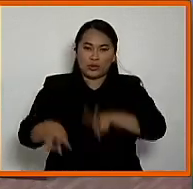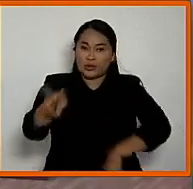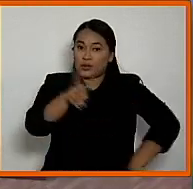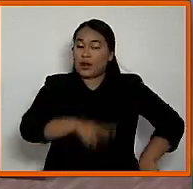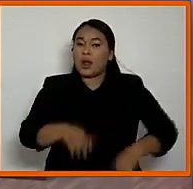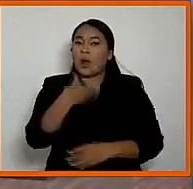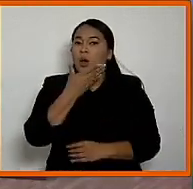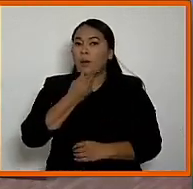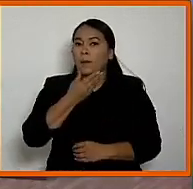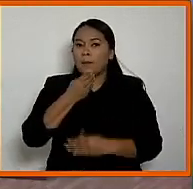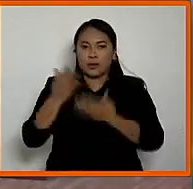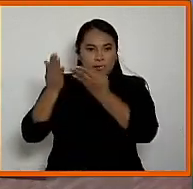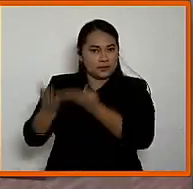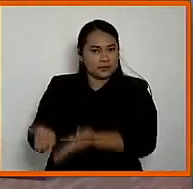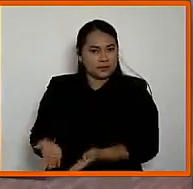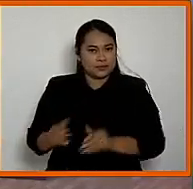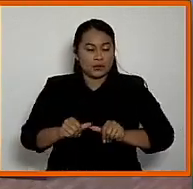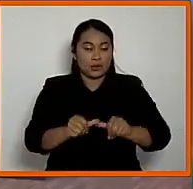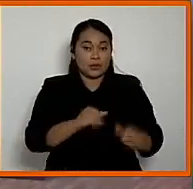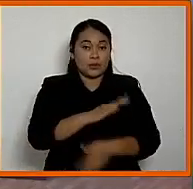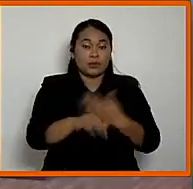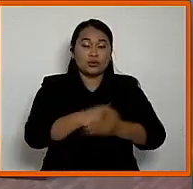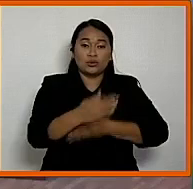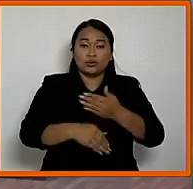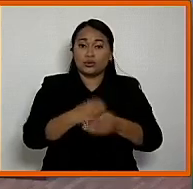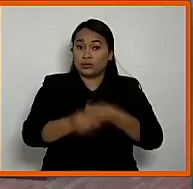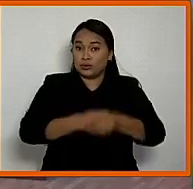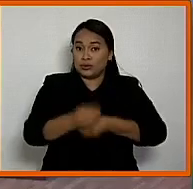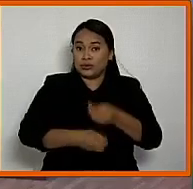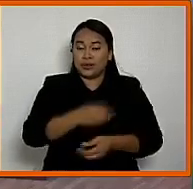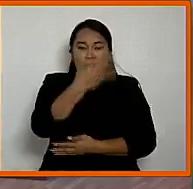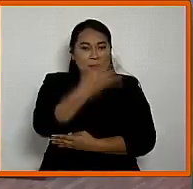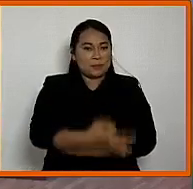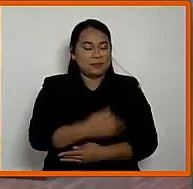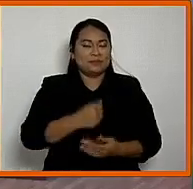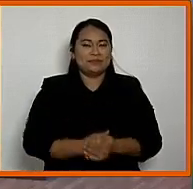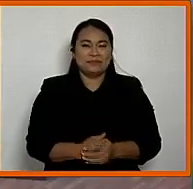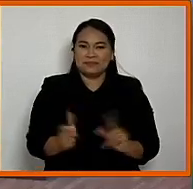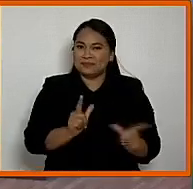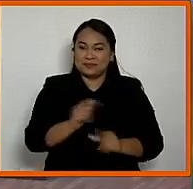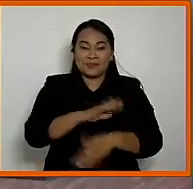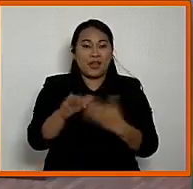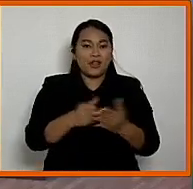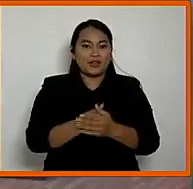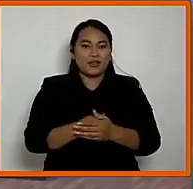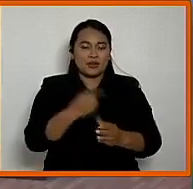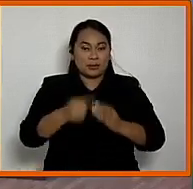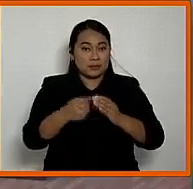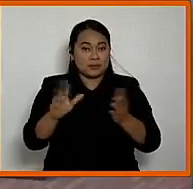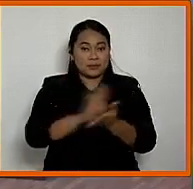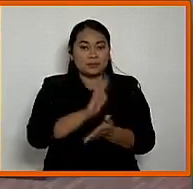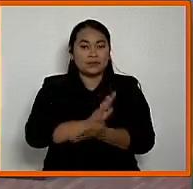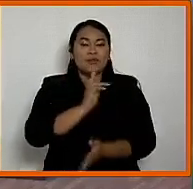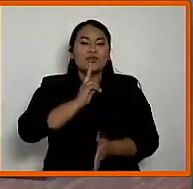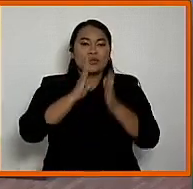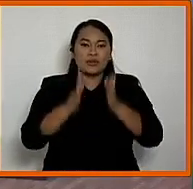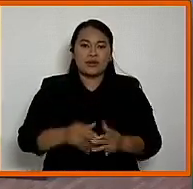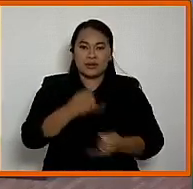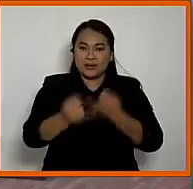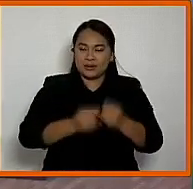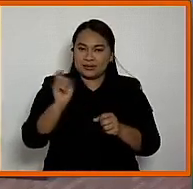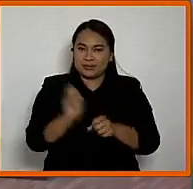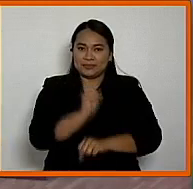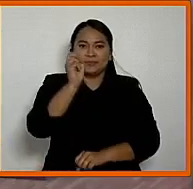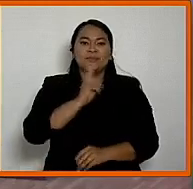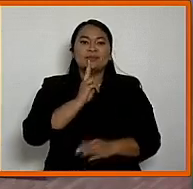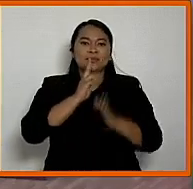para dar fe y legalidad a cada uno de nuestros sorteos. Jugadores, espero tengas tu guía catracha en mano para jugar y ganar a lo catracho. Pero antes te quiero